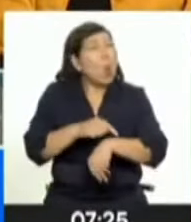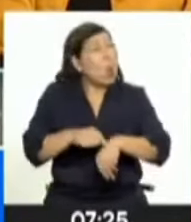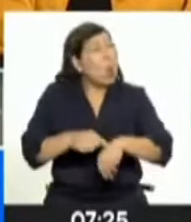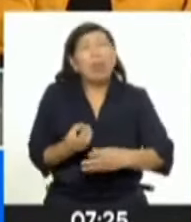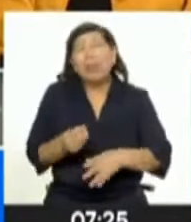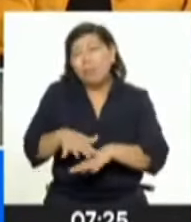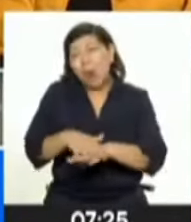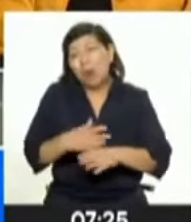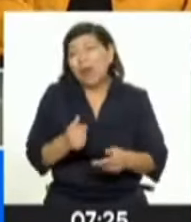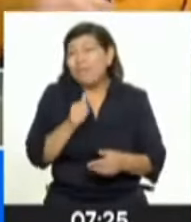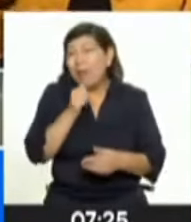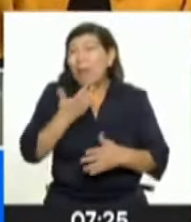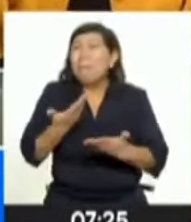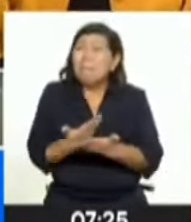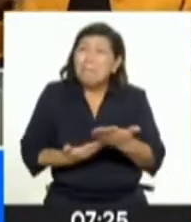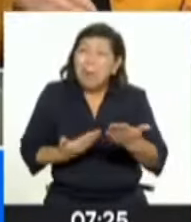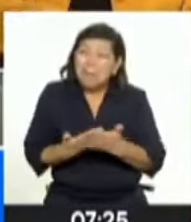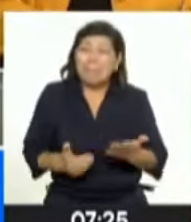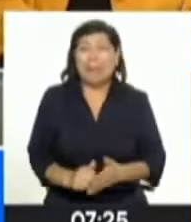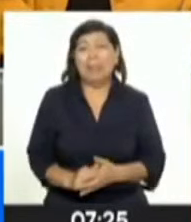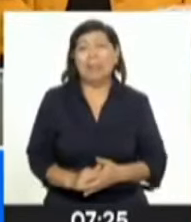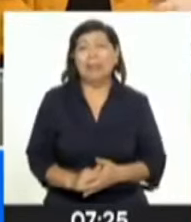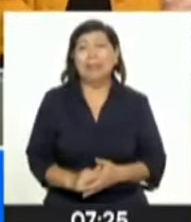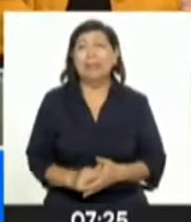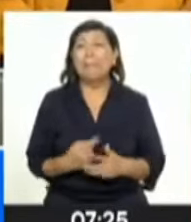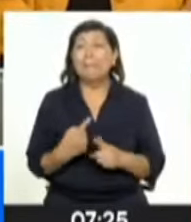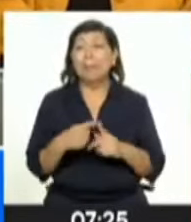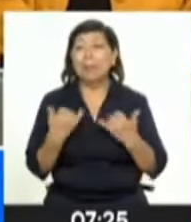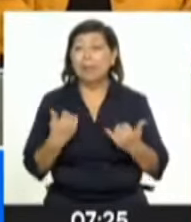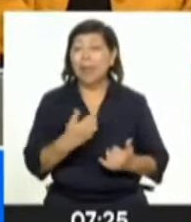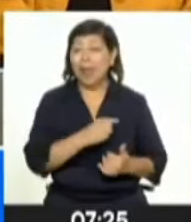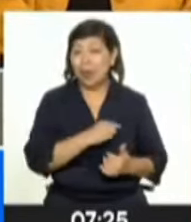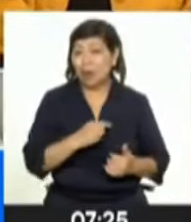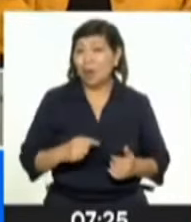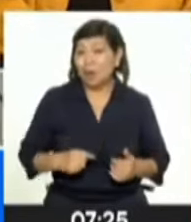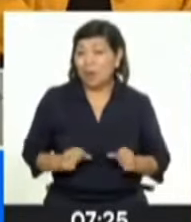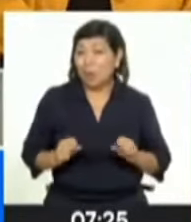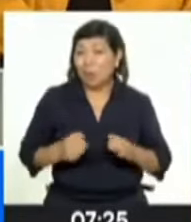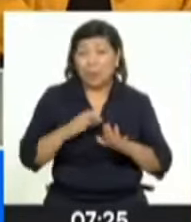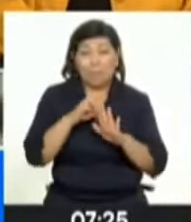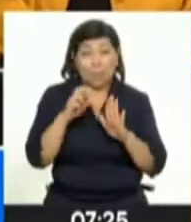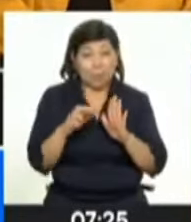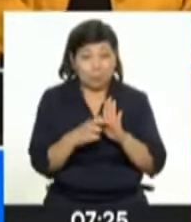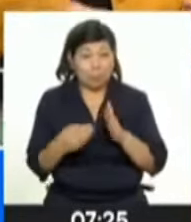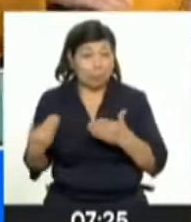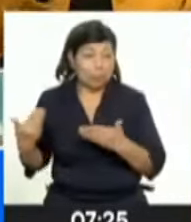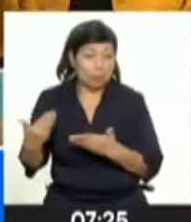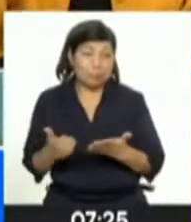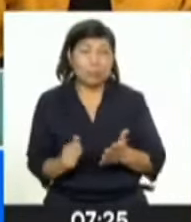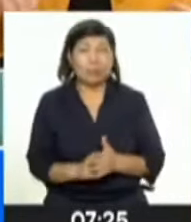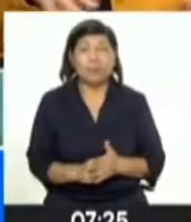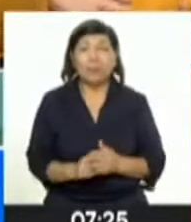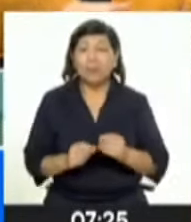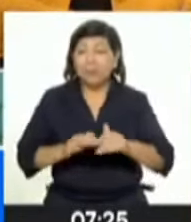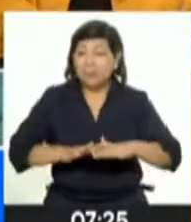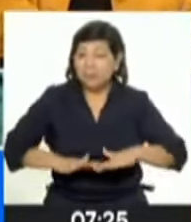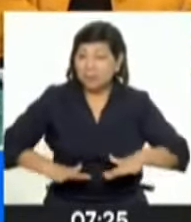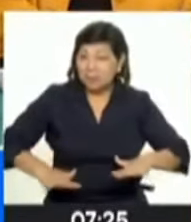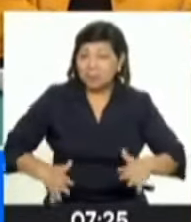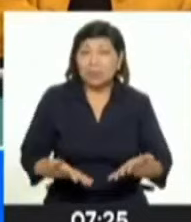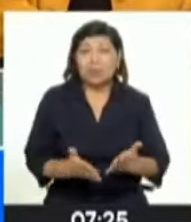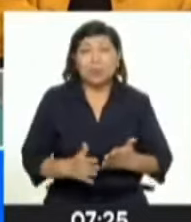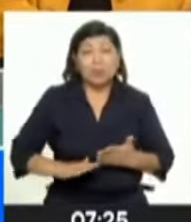demora. ¿No? Les comento, para que el gobierno pueda hacer un proyecto de inversión, el terreno tiene que